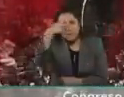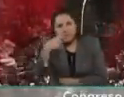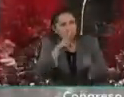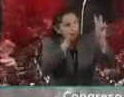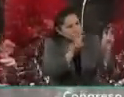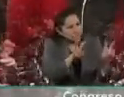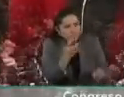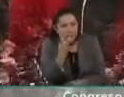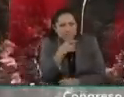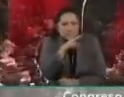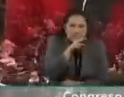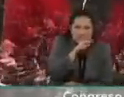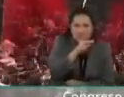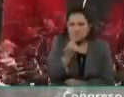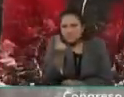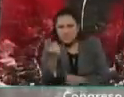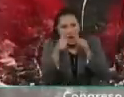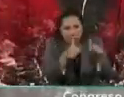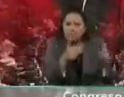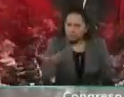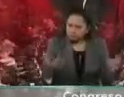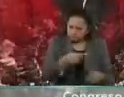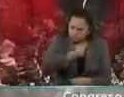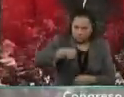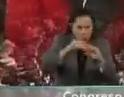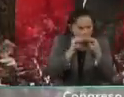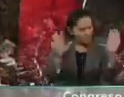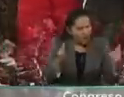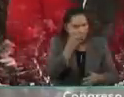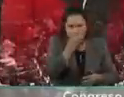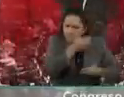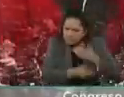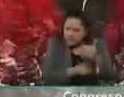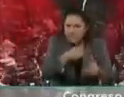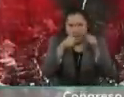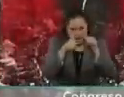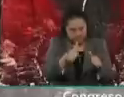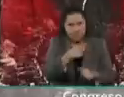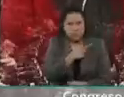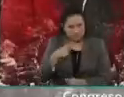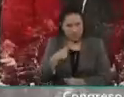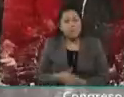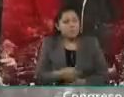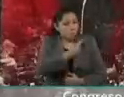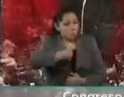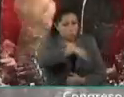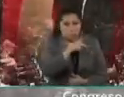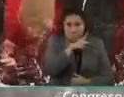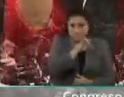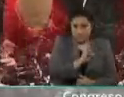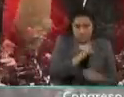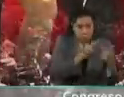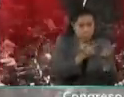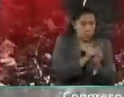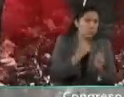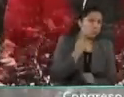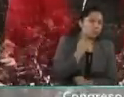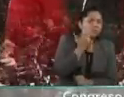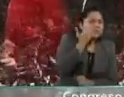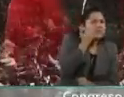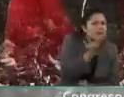parlamentario, tenemos muy claro nuestro papel. Nos constituimos en una fuerza política opositora, comprometida con